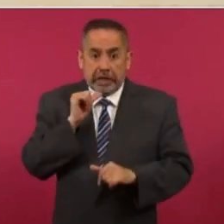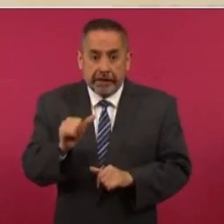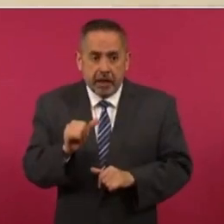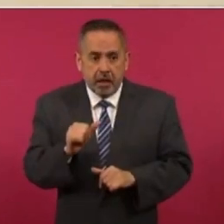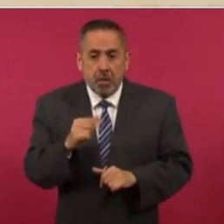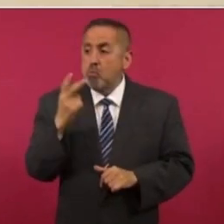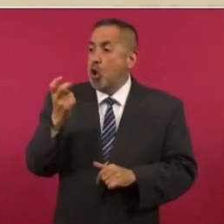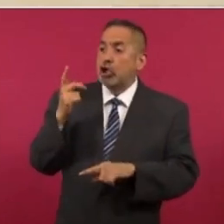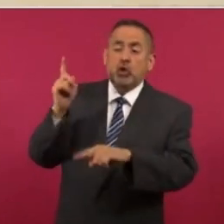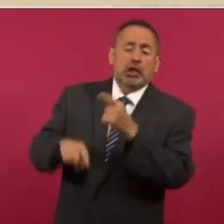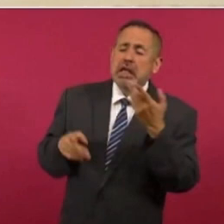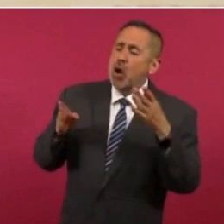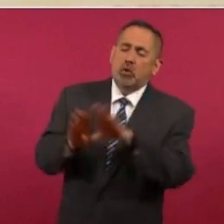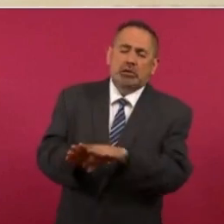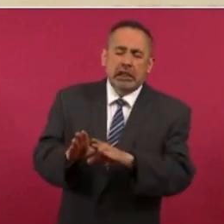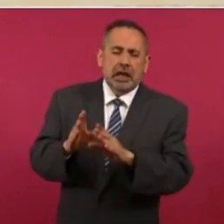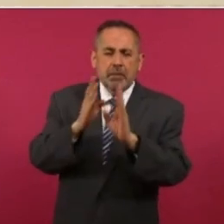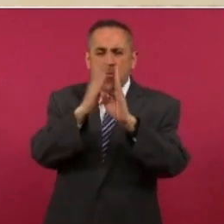¿Qué?